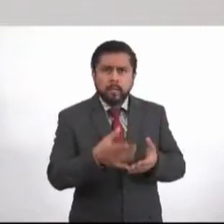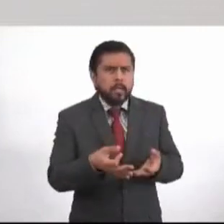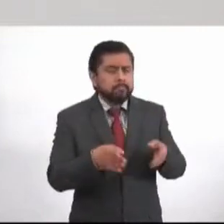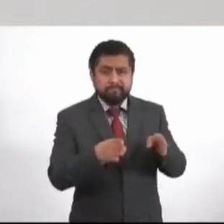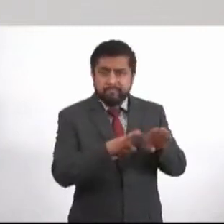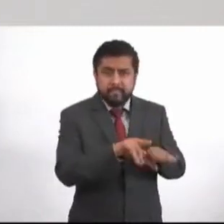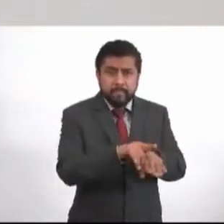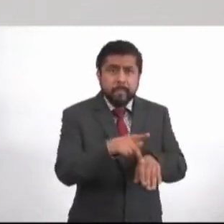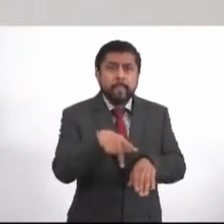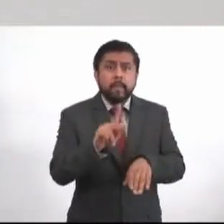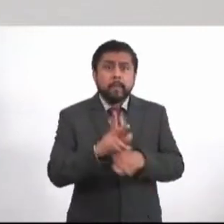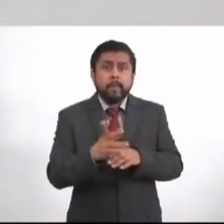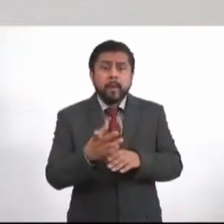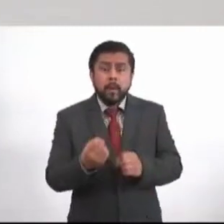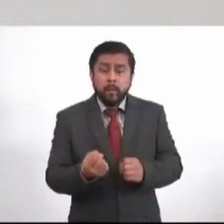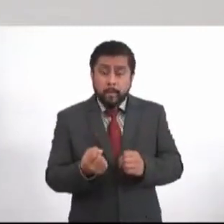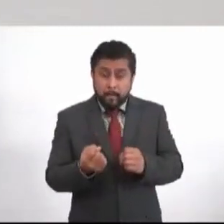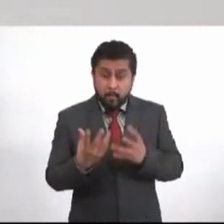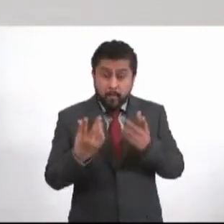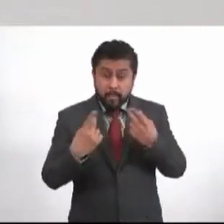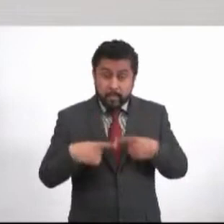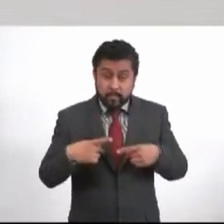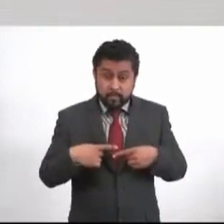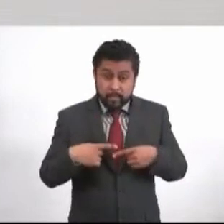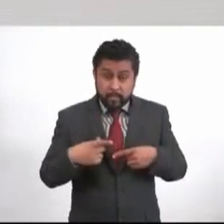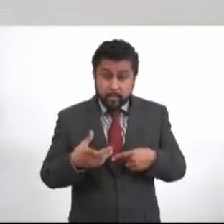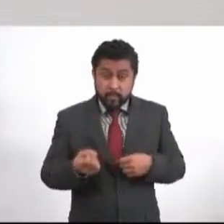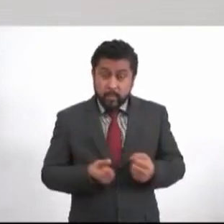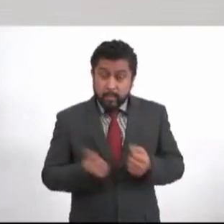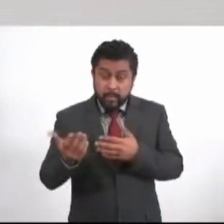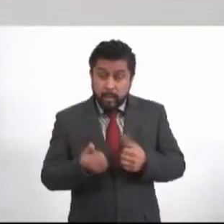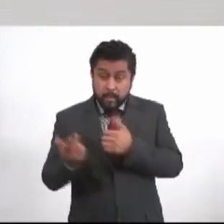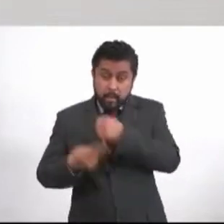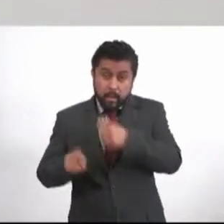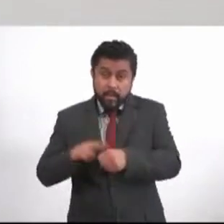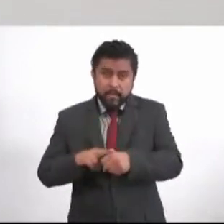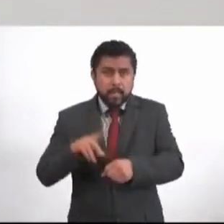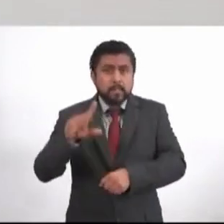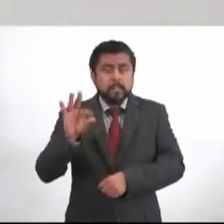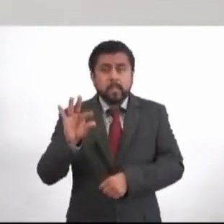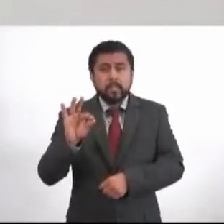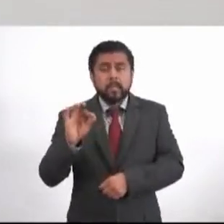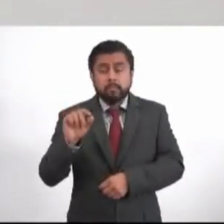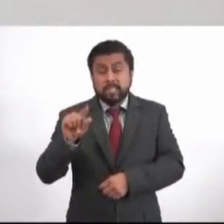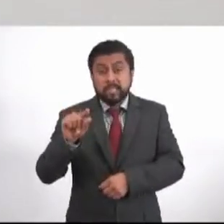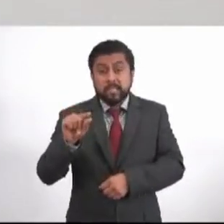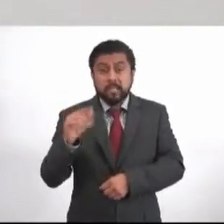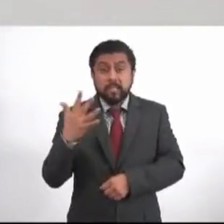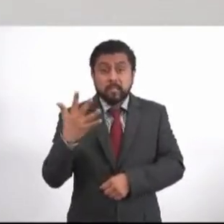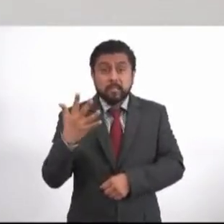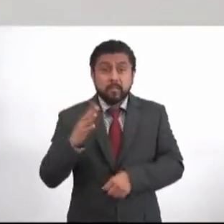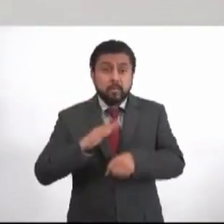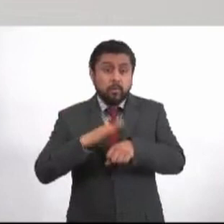es realmente muy poco, son 75 camas más de las que teníamos hace prácticamente 15 días,